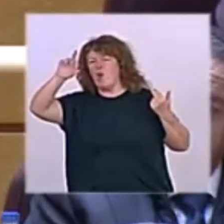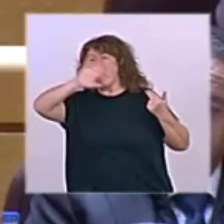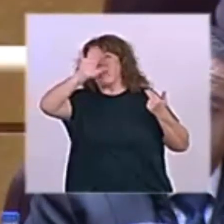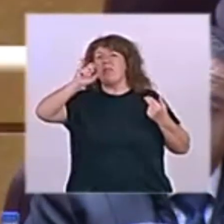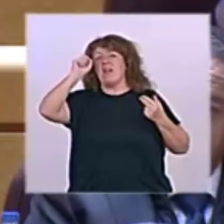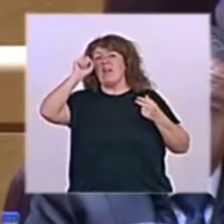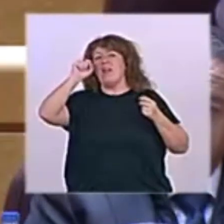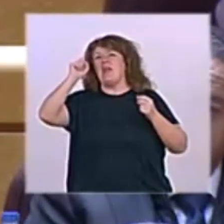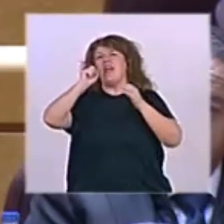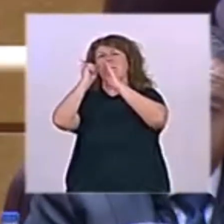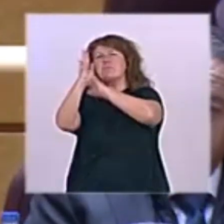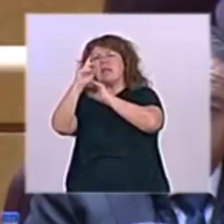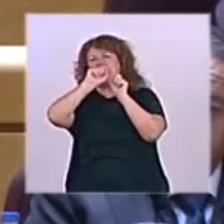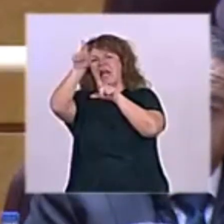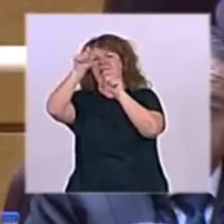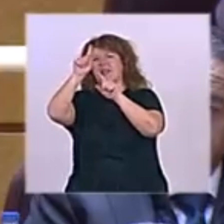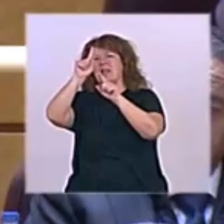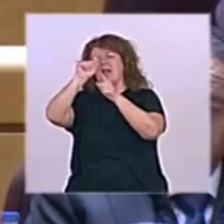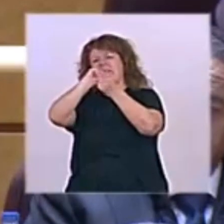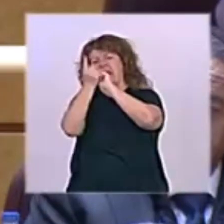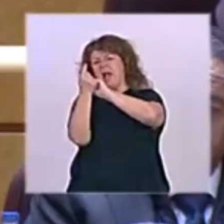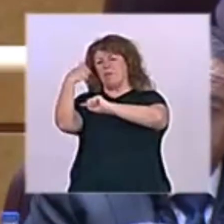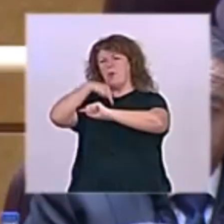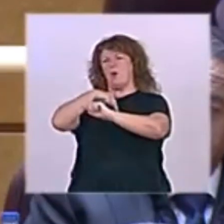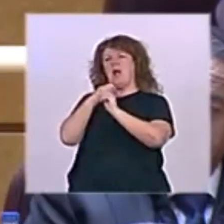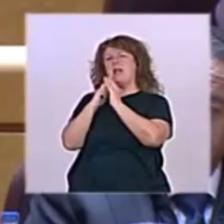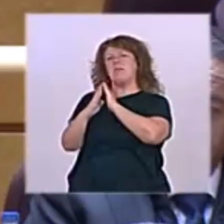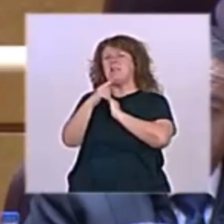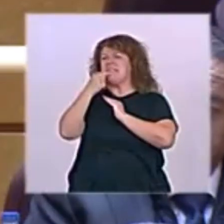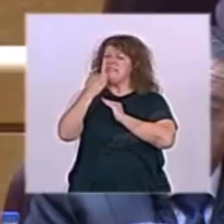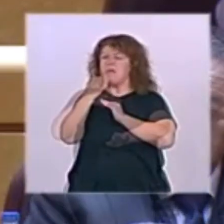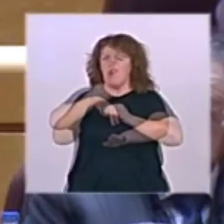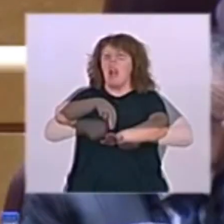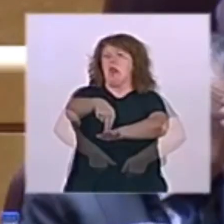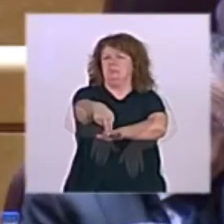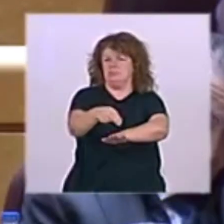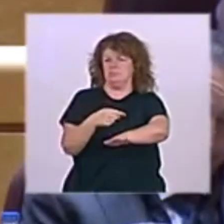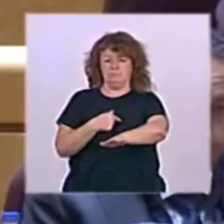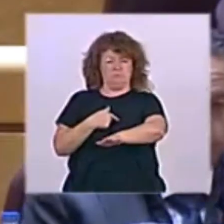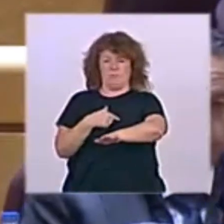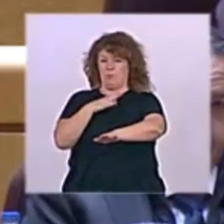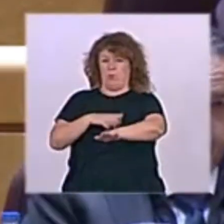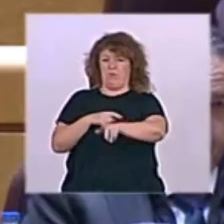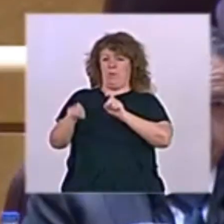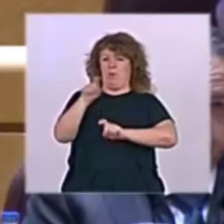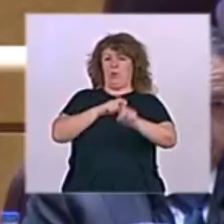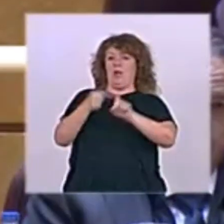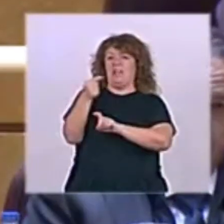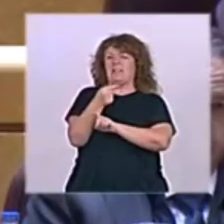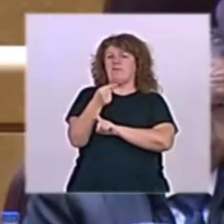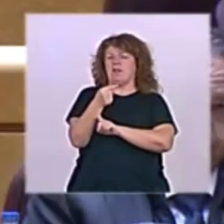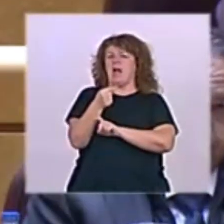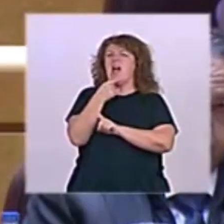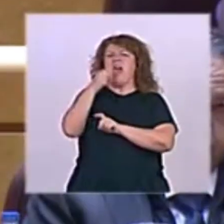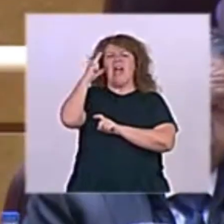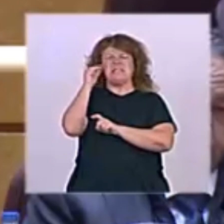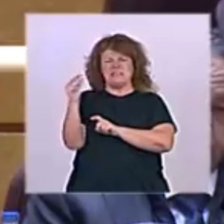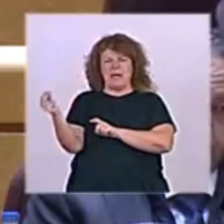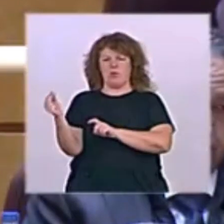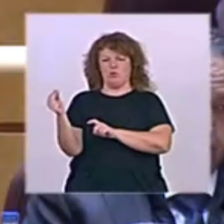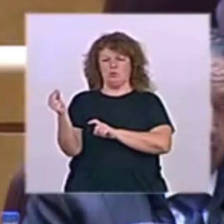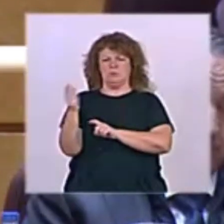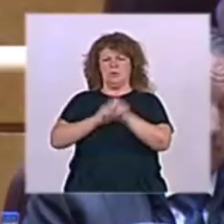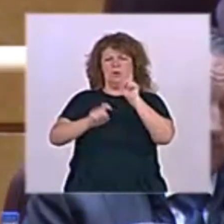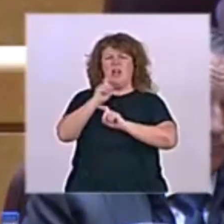alfombra roja Mire, hágame caso Rectifique Rectificar es de sabio Hacerlo todos los días Ya sé que es de necios Pero